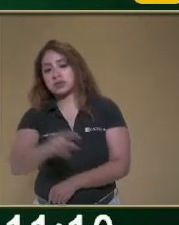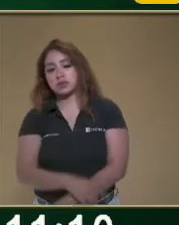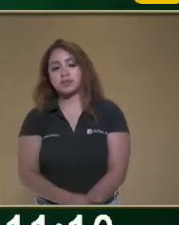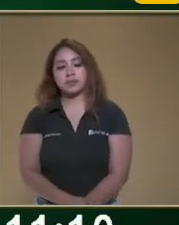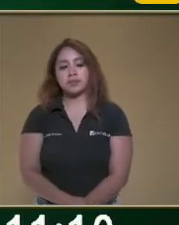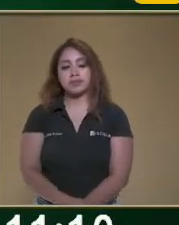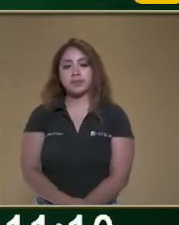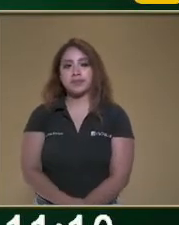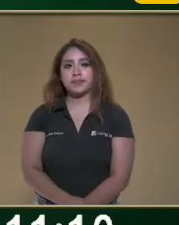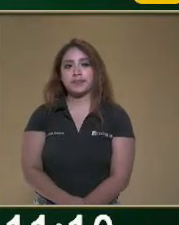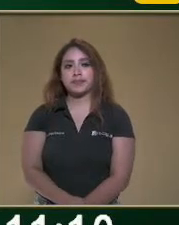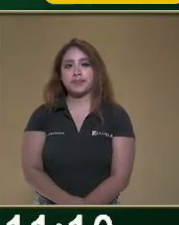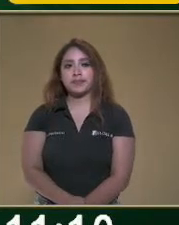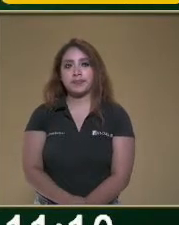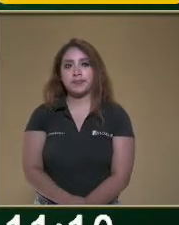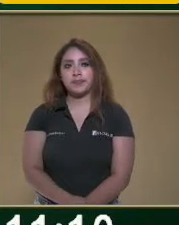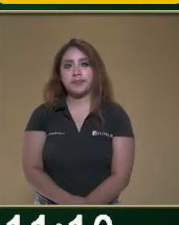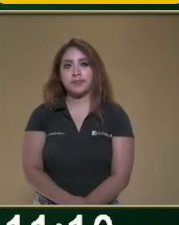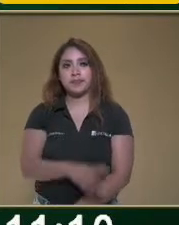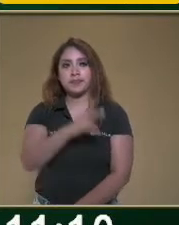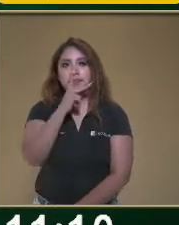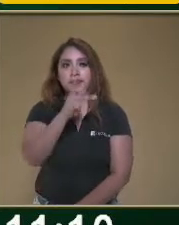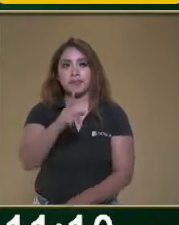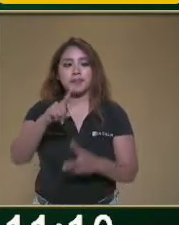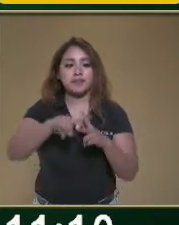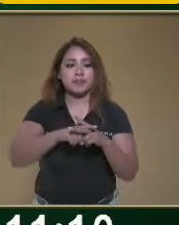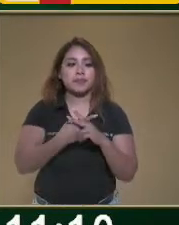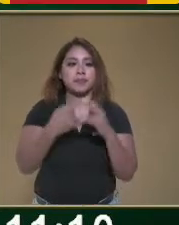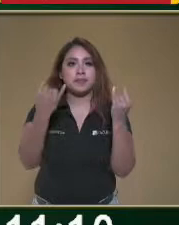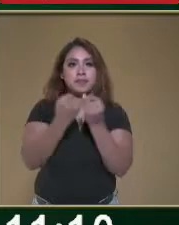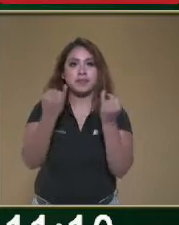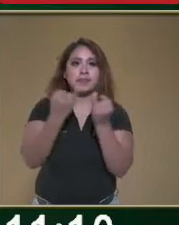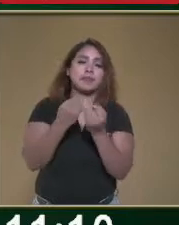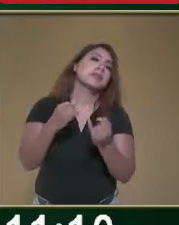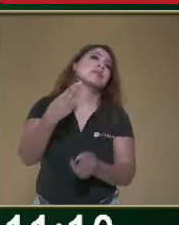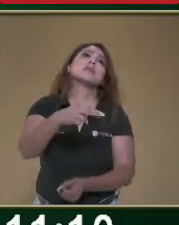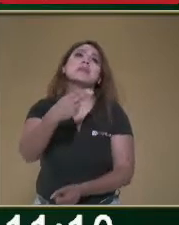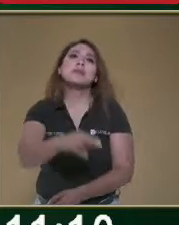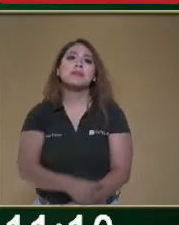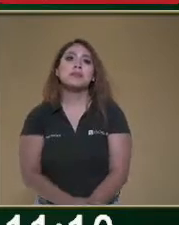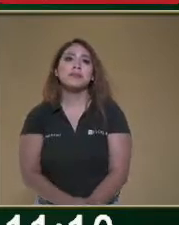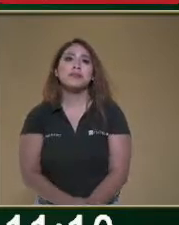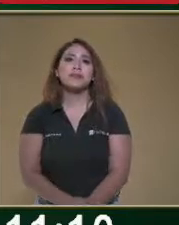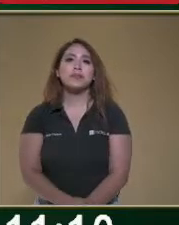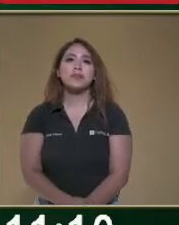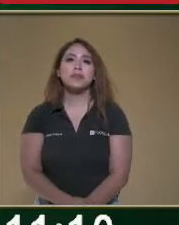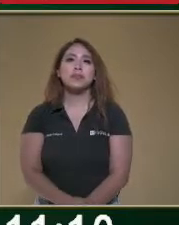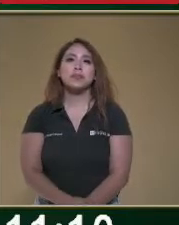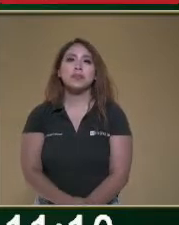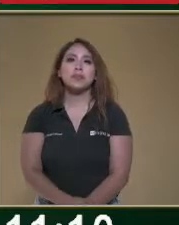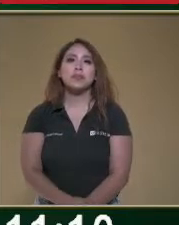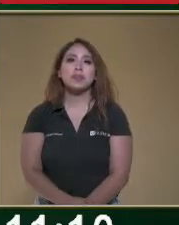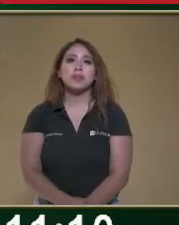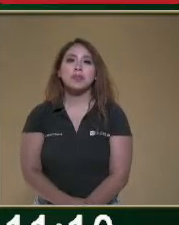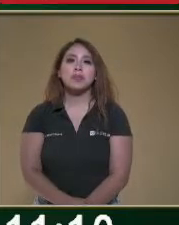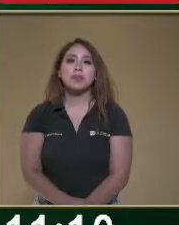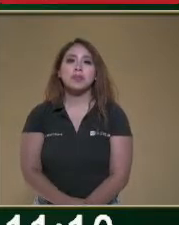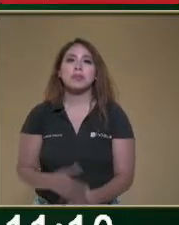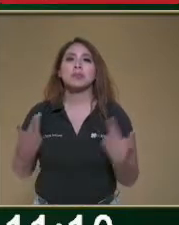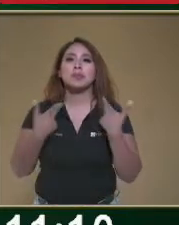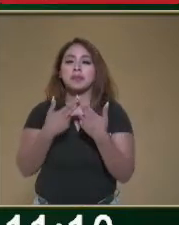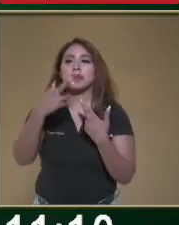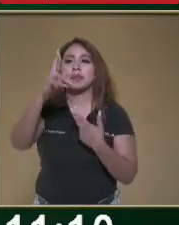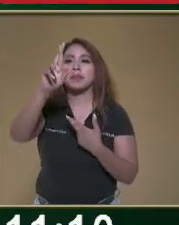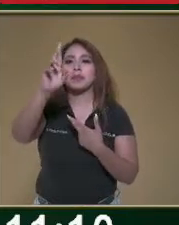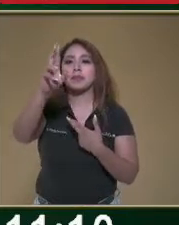Zac. Palabras que inician igual que el nombre. Y ahí tenemos el nombre de la maestra Roxana. Y tenemos